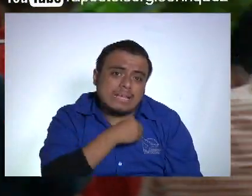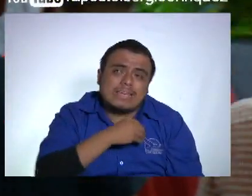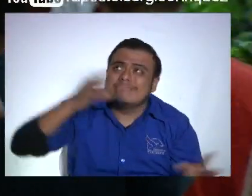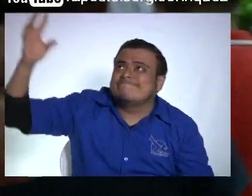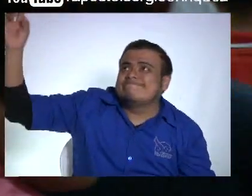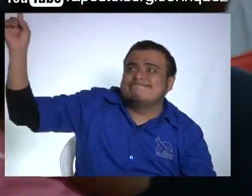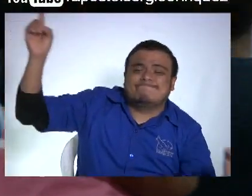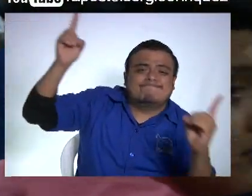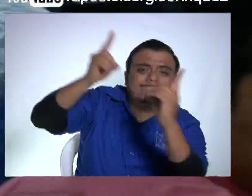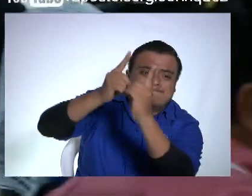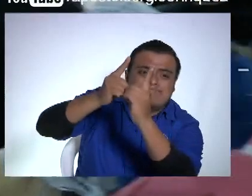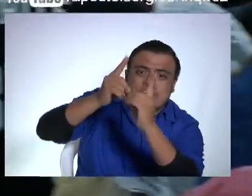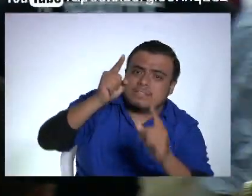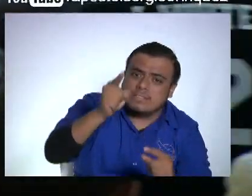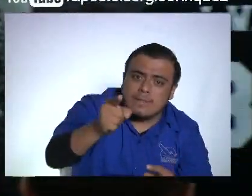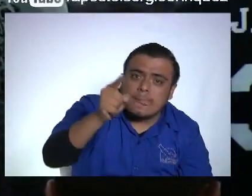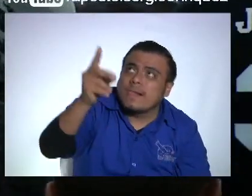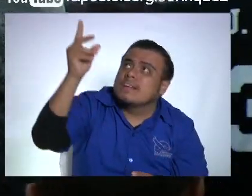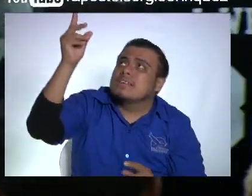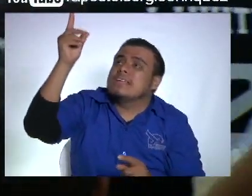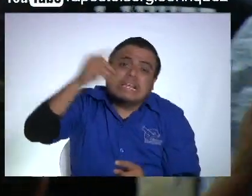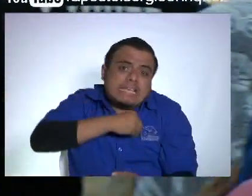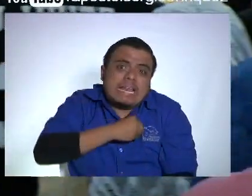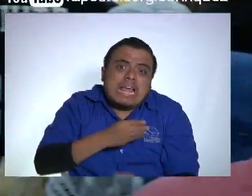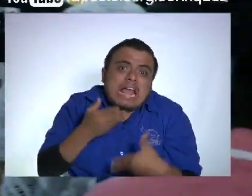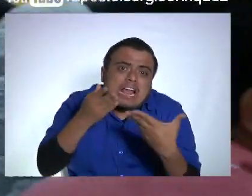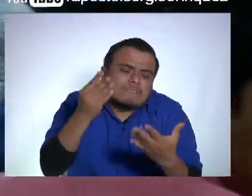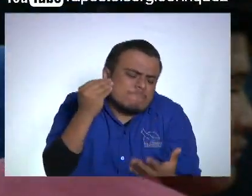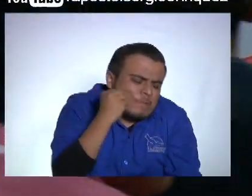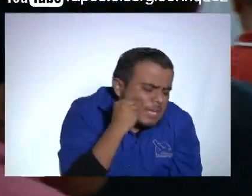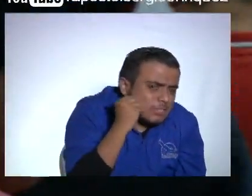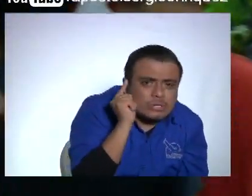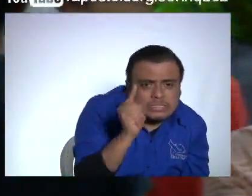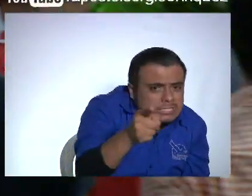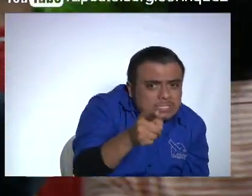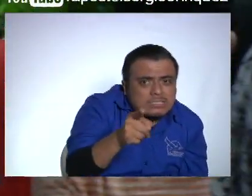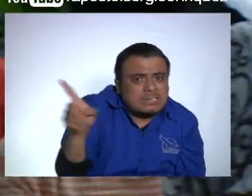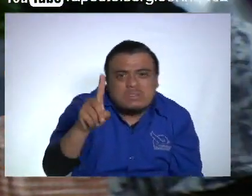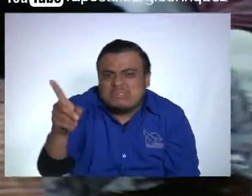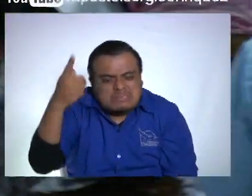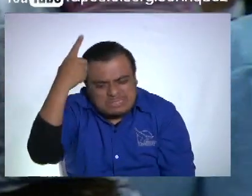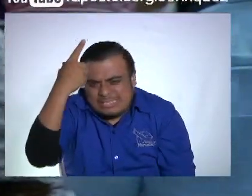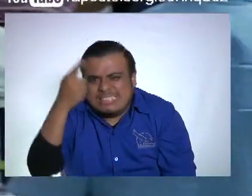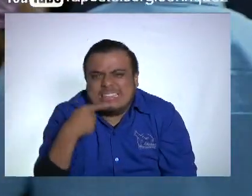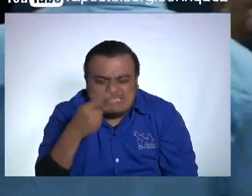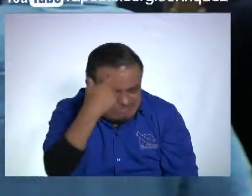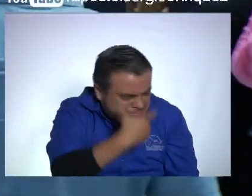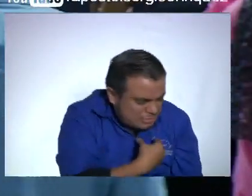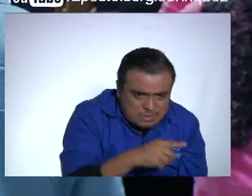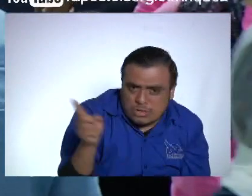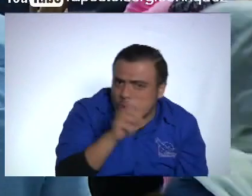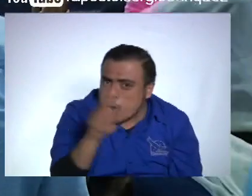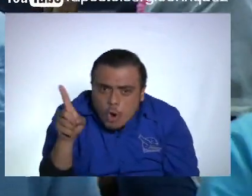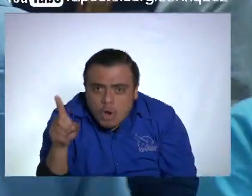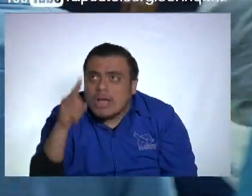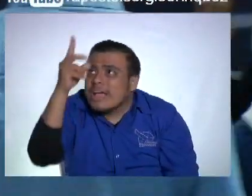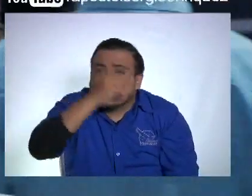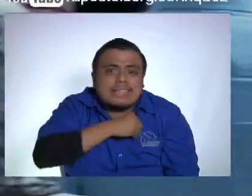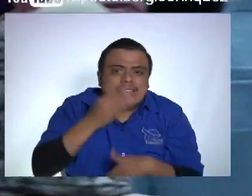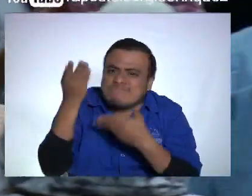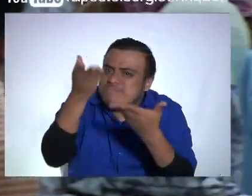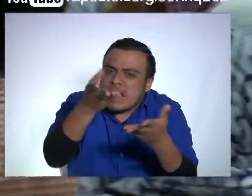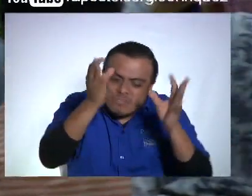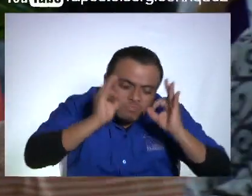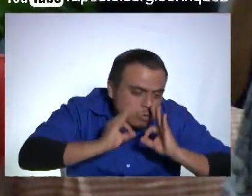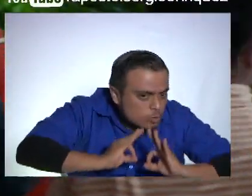noche. Y quiere darte un beso. No te quiere acusar ni que quiere decir de que fallaste. Él te quiere dar una oportunidad